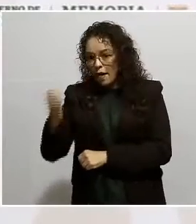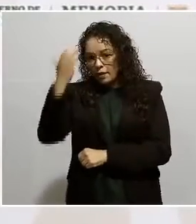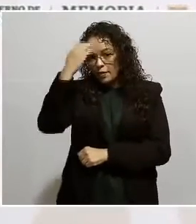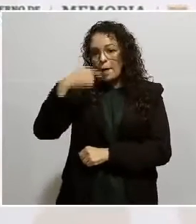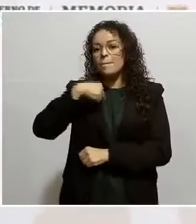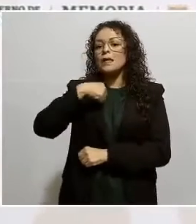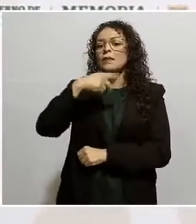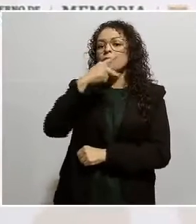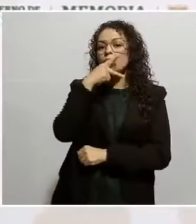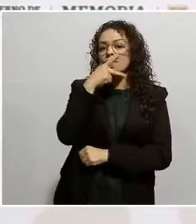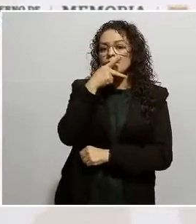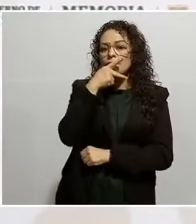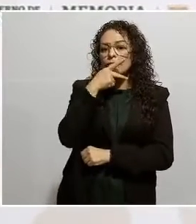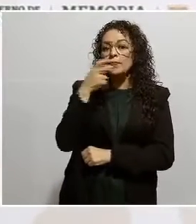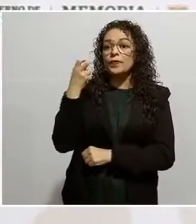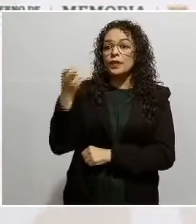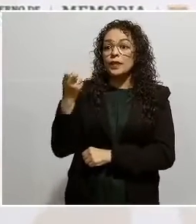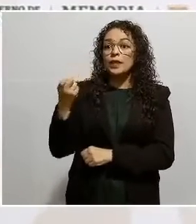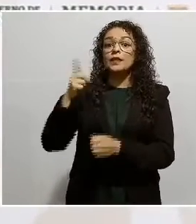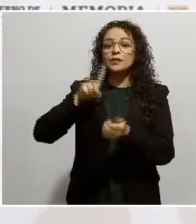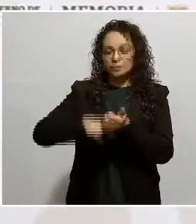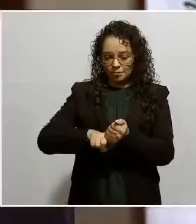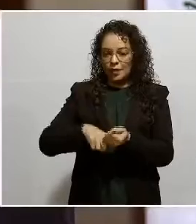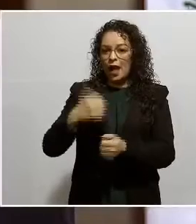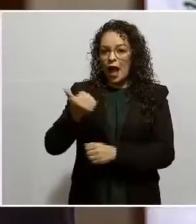los amigos medulares de mi familia.